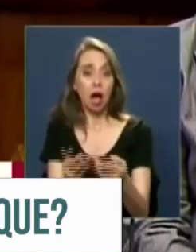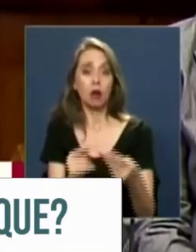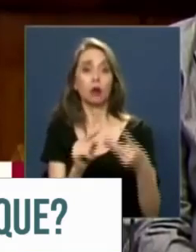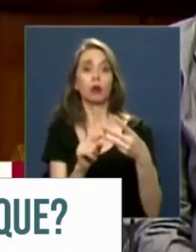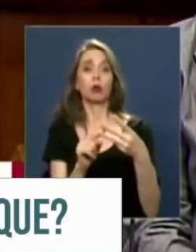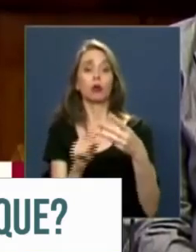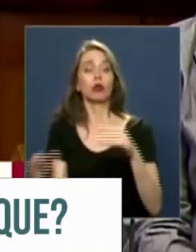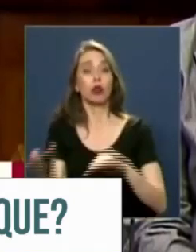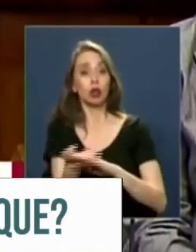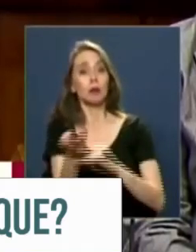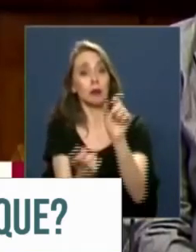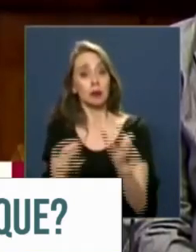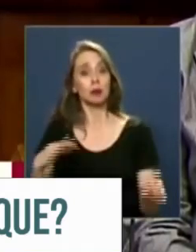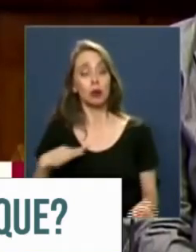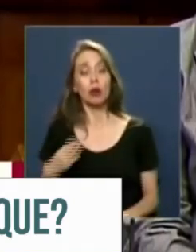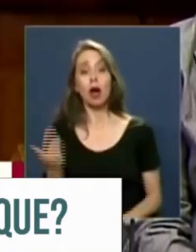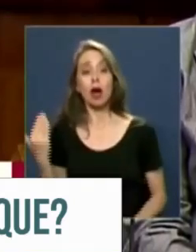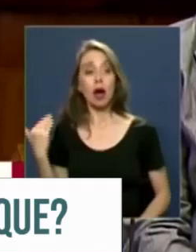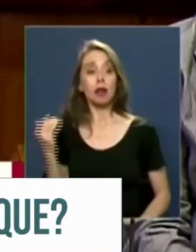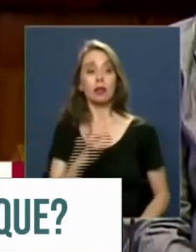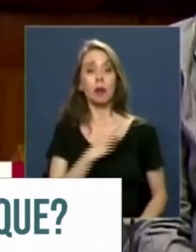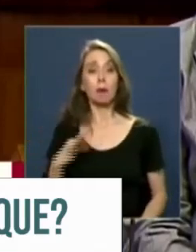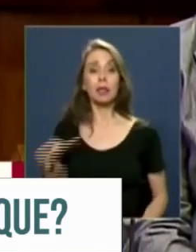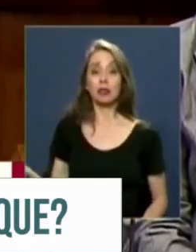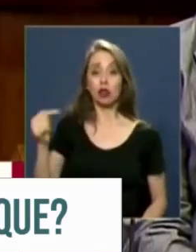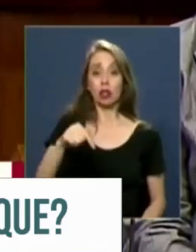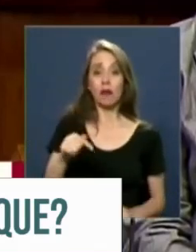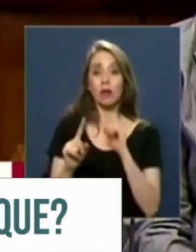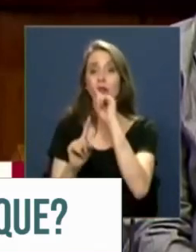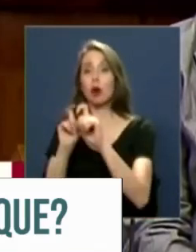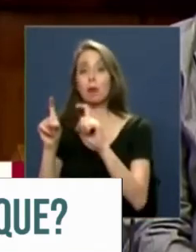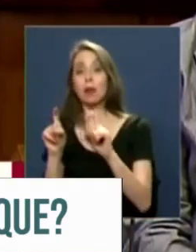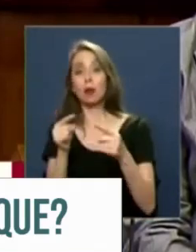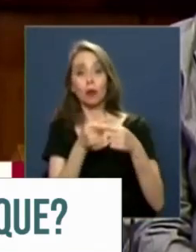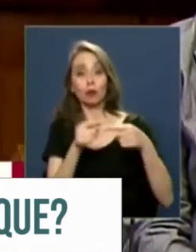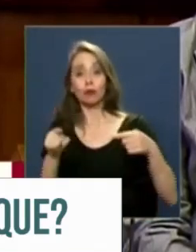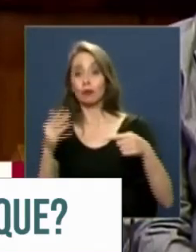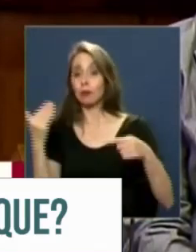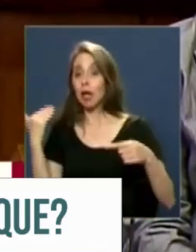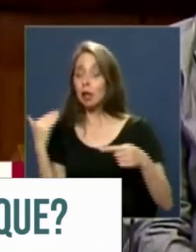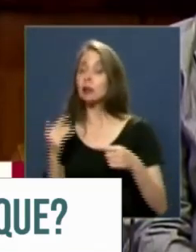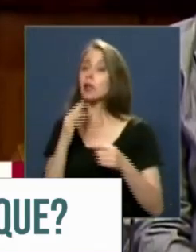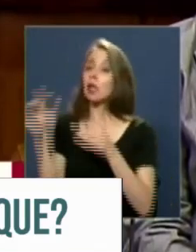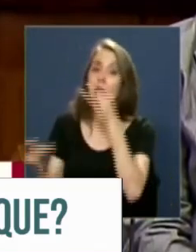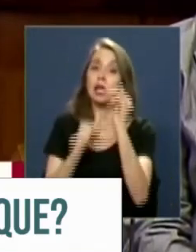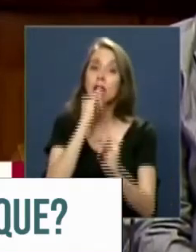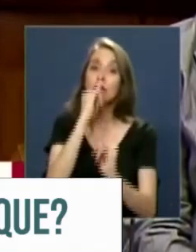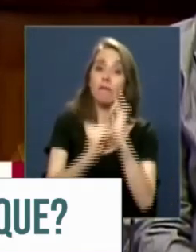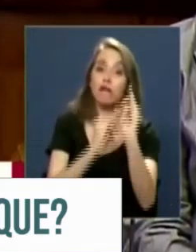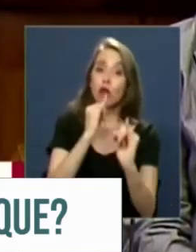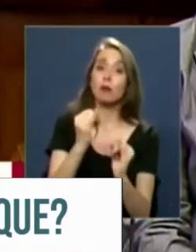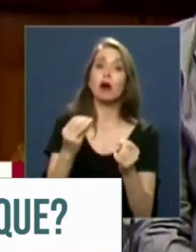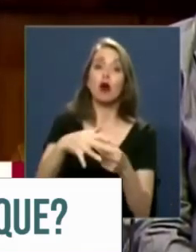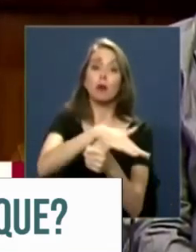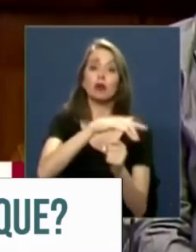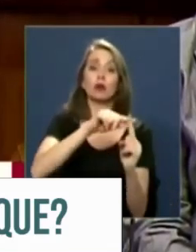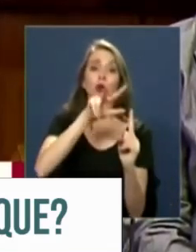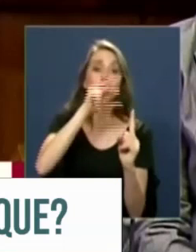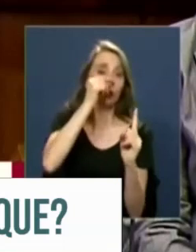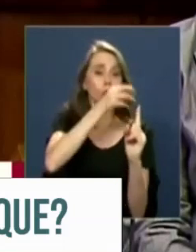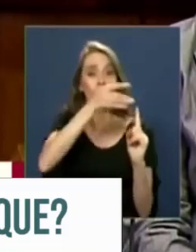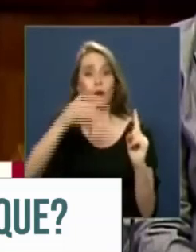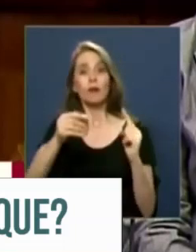de pesos con nuestros intereses, con nuestras platas. Es un sistema bastante perverso, por cierto,